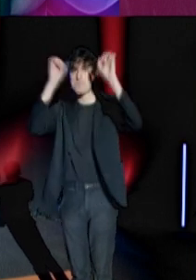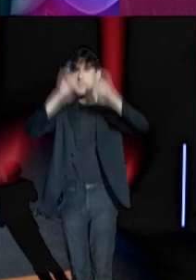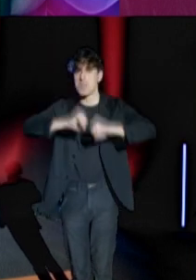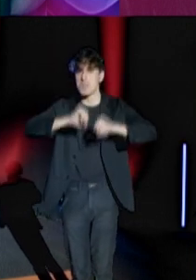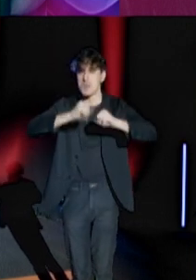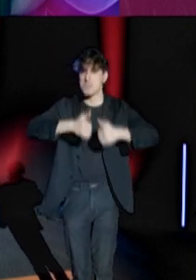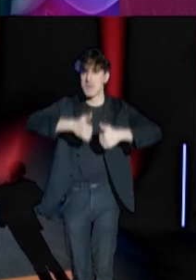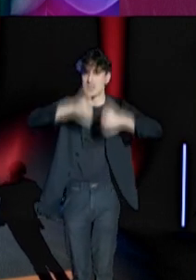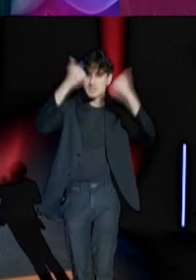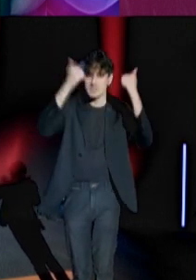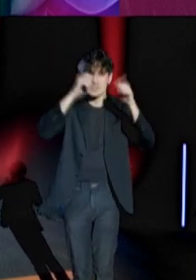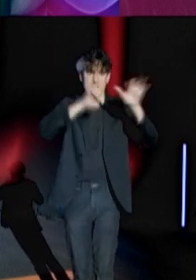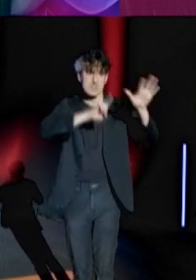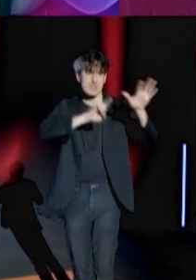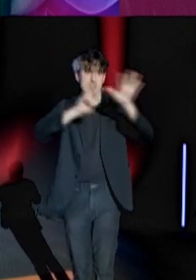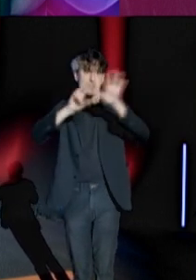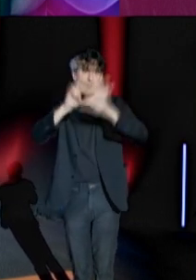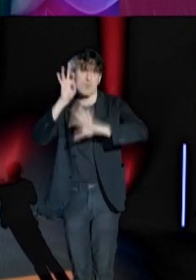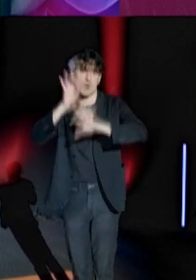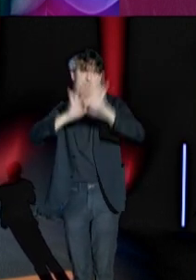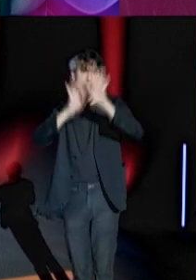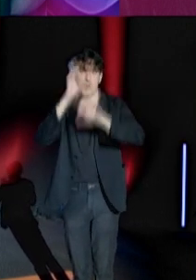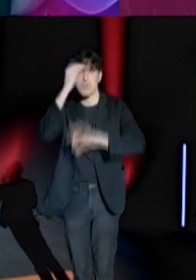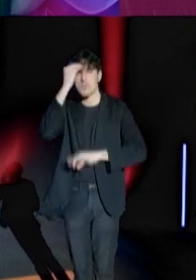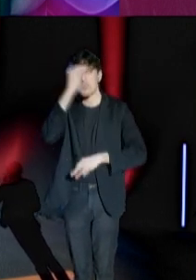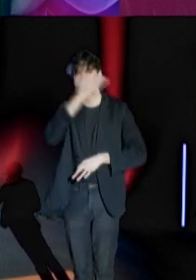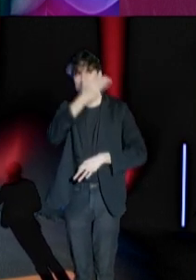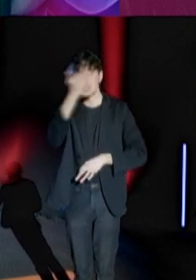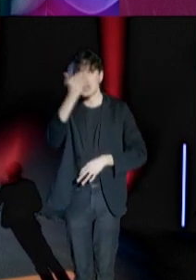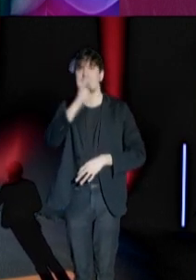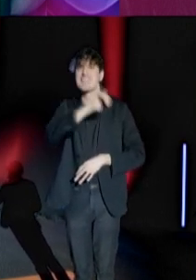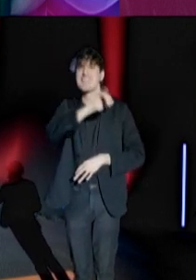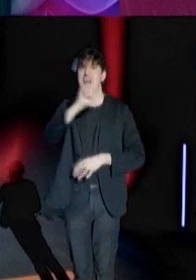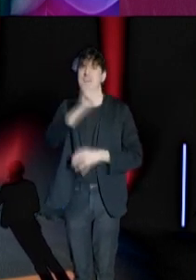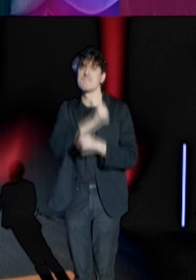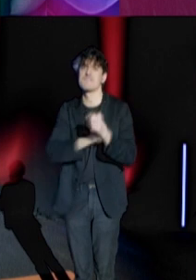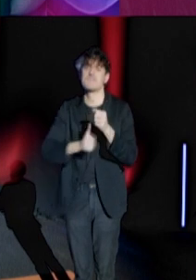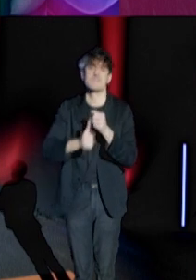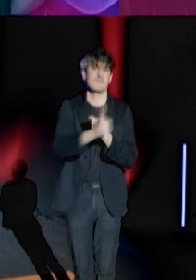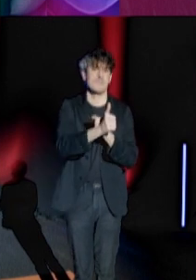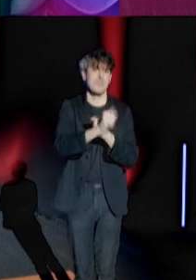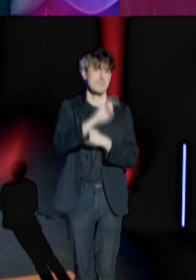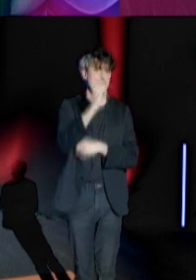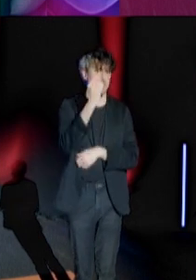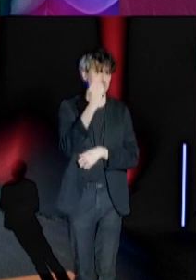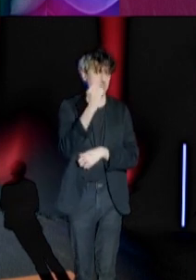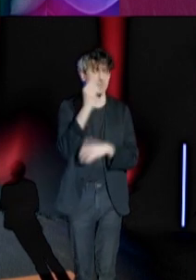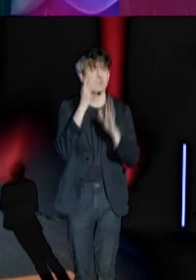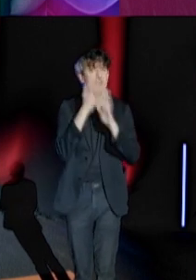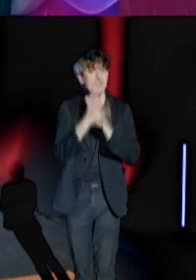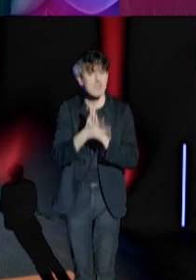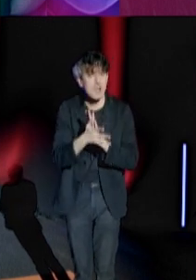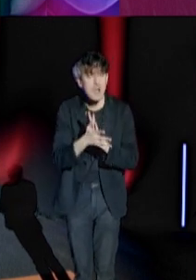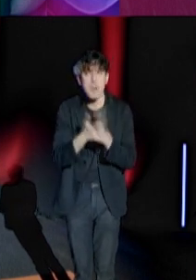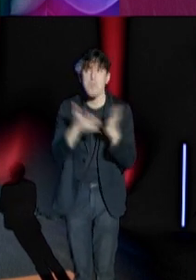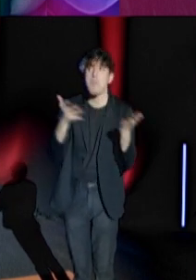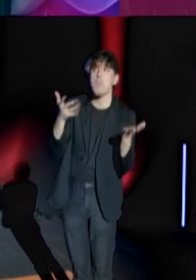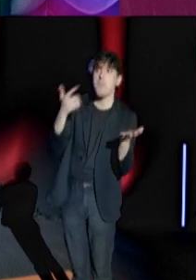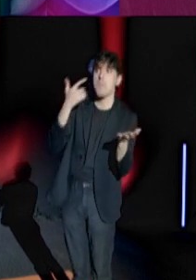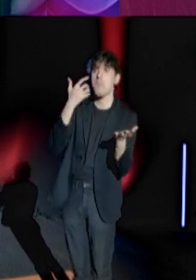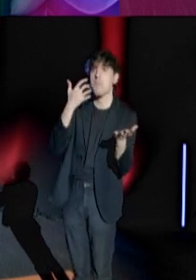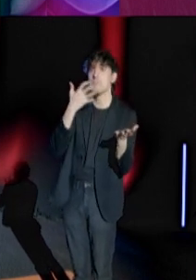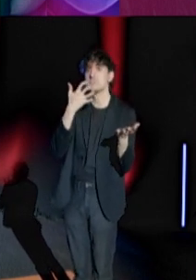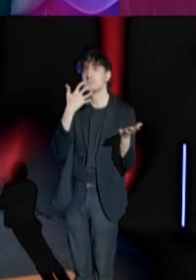7% piensan Ai First es decir No es que piensen Oye y si le metemos a